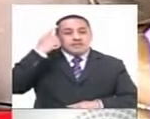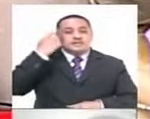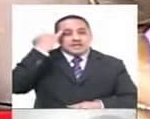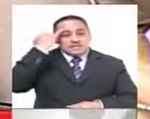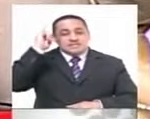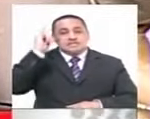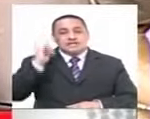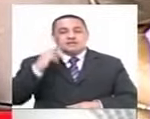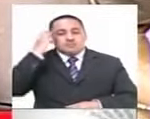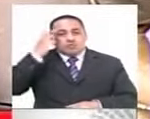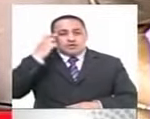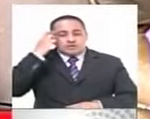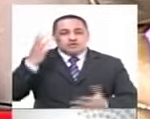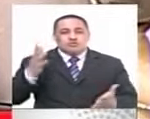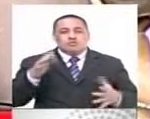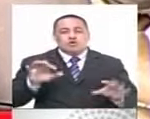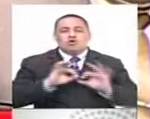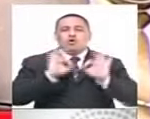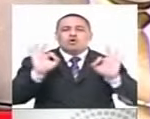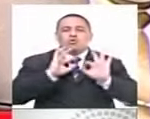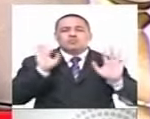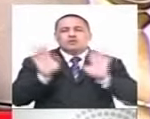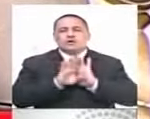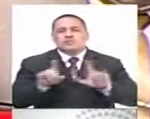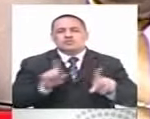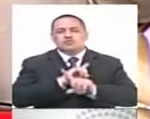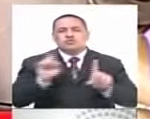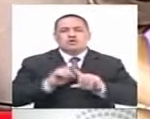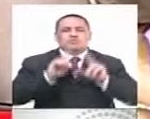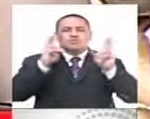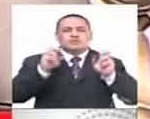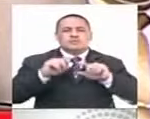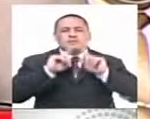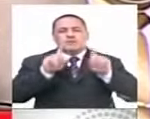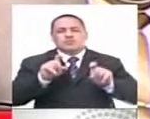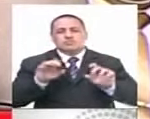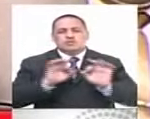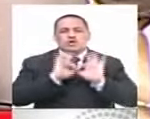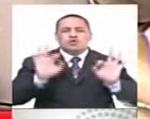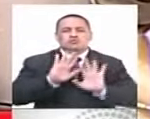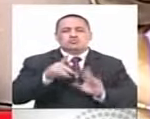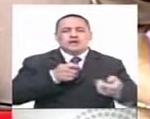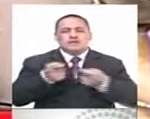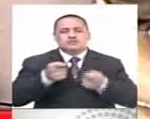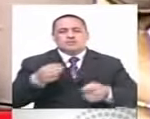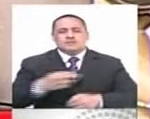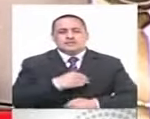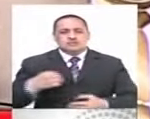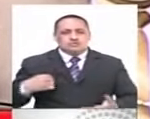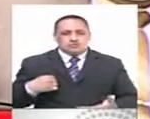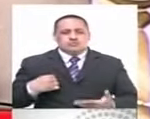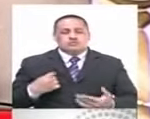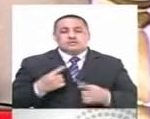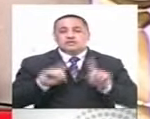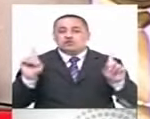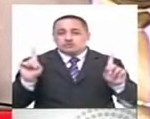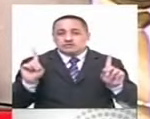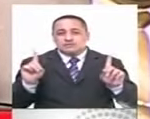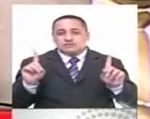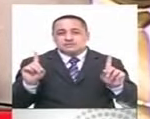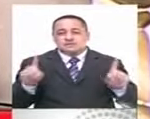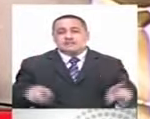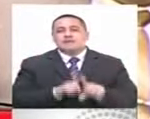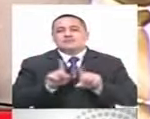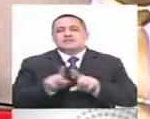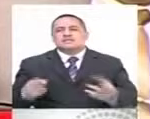ideológicos y políticos, no precisamente por cuestionamientos a su gestión ministerial. Entonces,